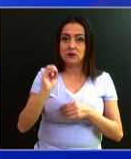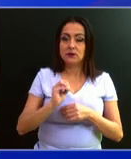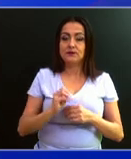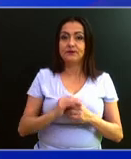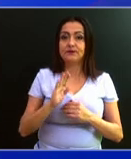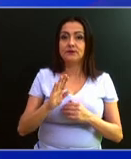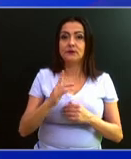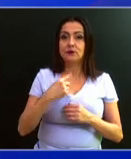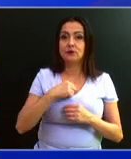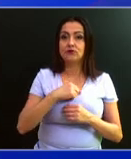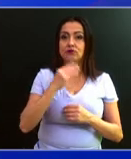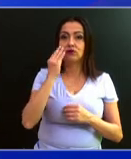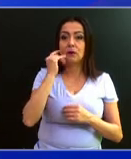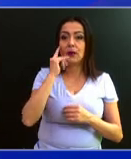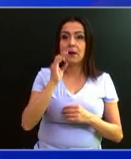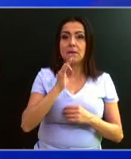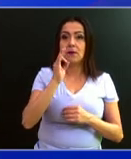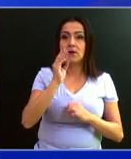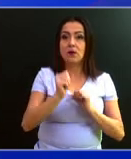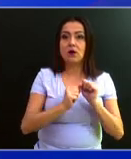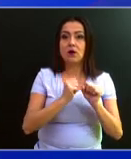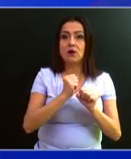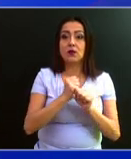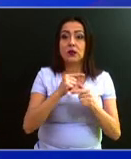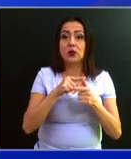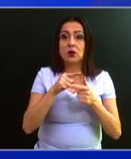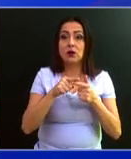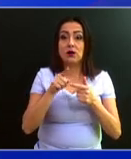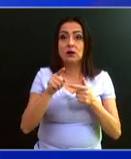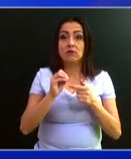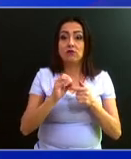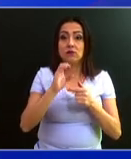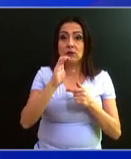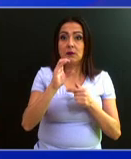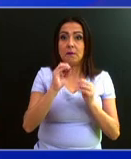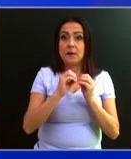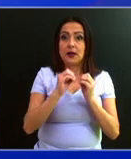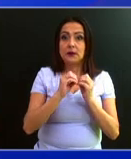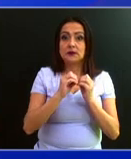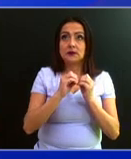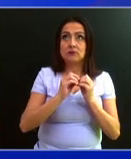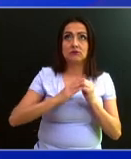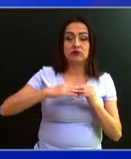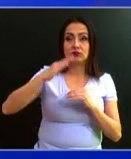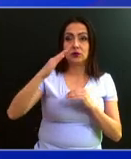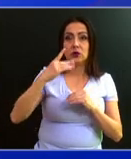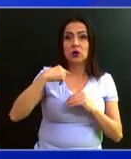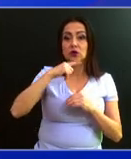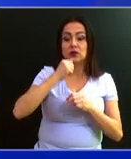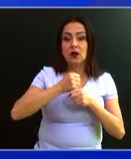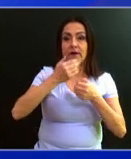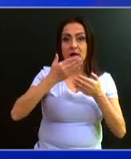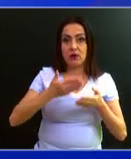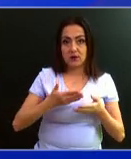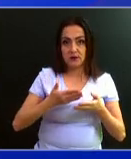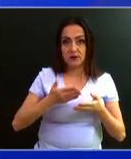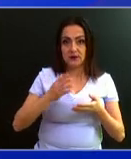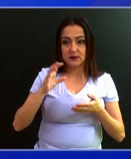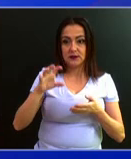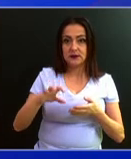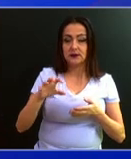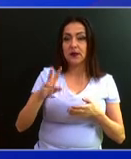1.83%. Lo que estamos viendo es que para el próximo año, entonces, este incremento salarial sería bastante superior al que recibieron los trabajadores en